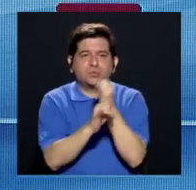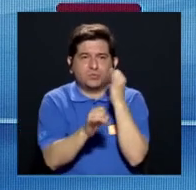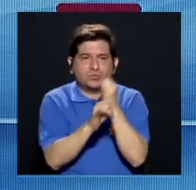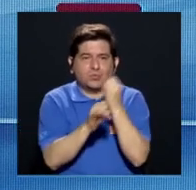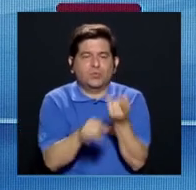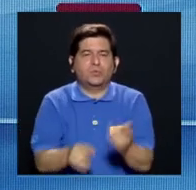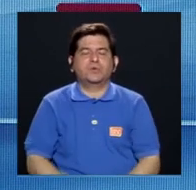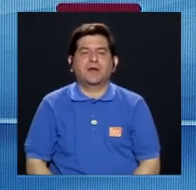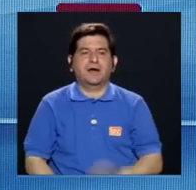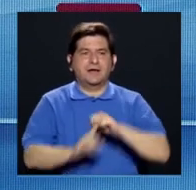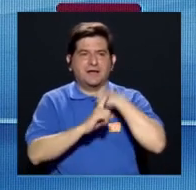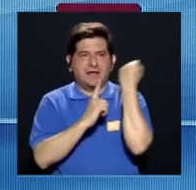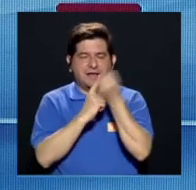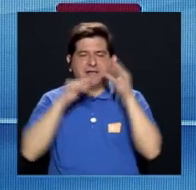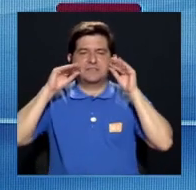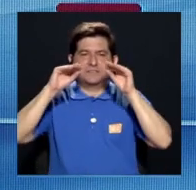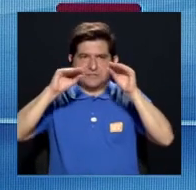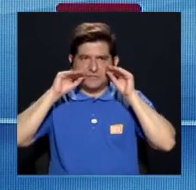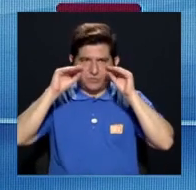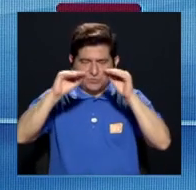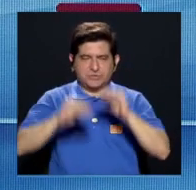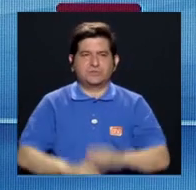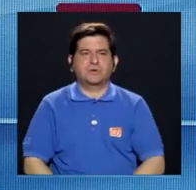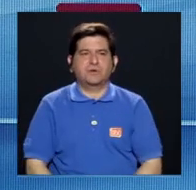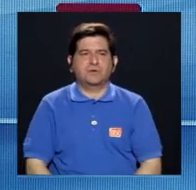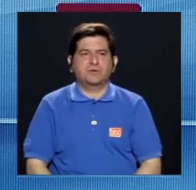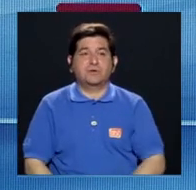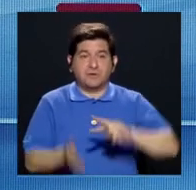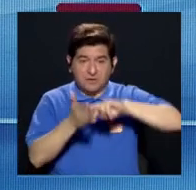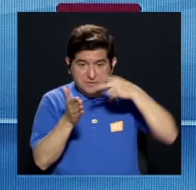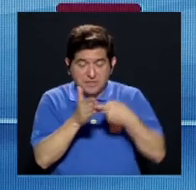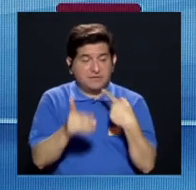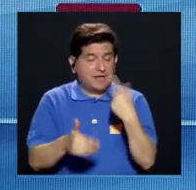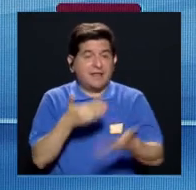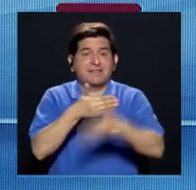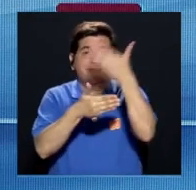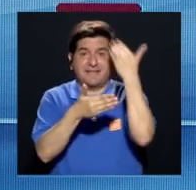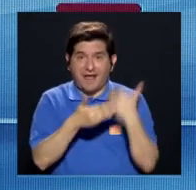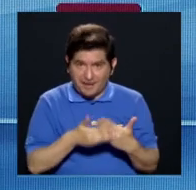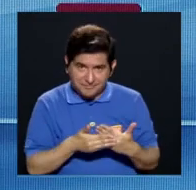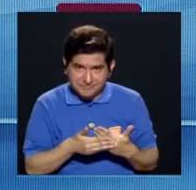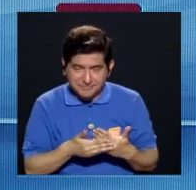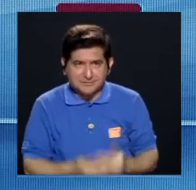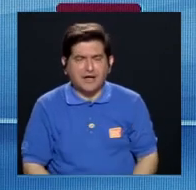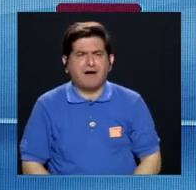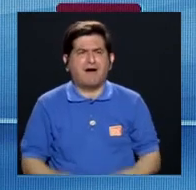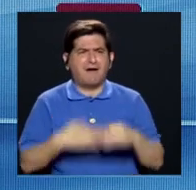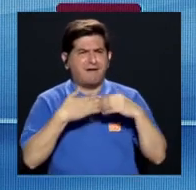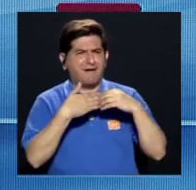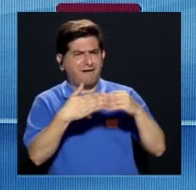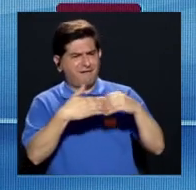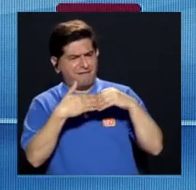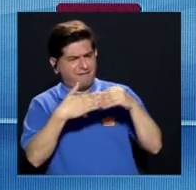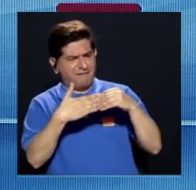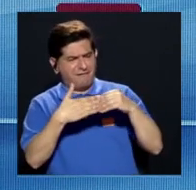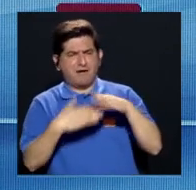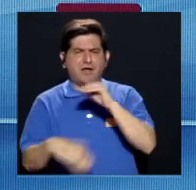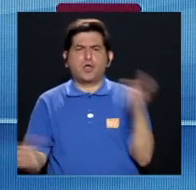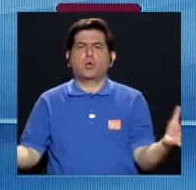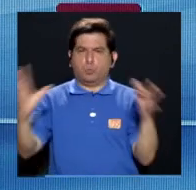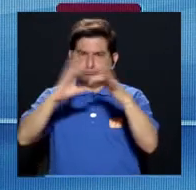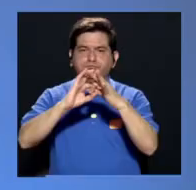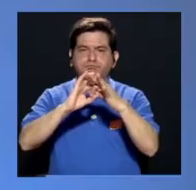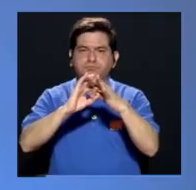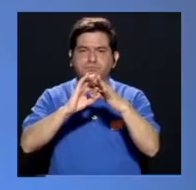en el campo de la docencia se vuelven, como decía anteriormente, más flexibles y